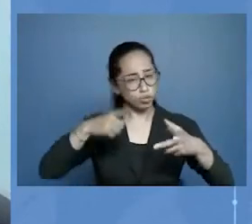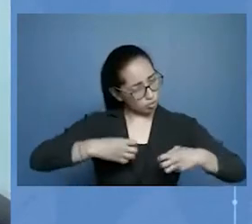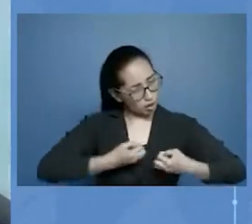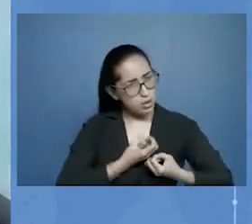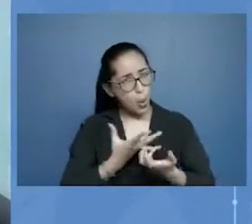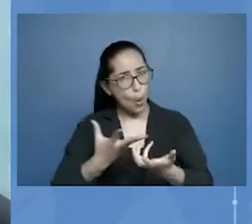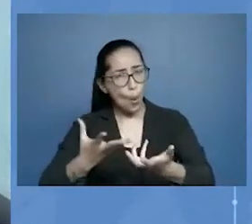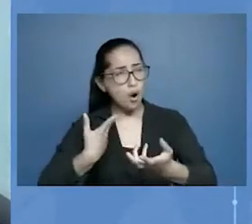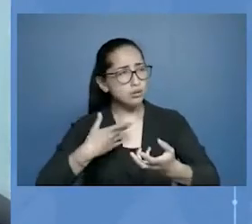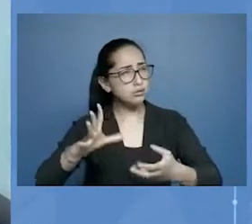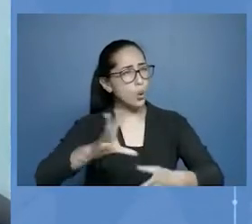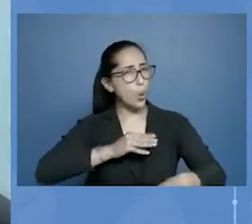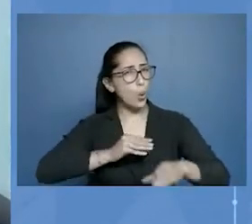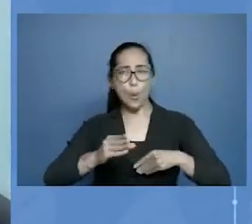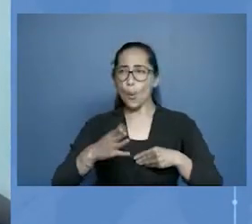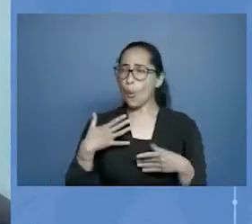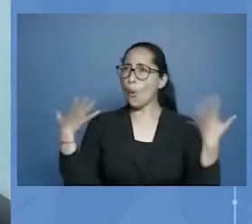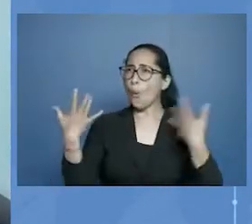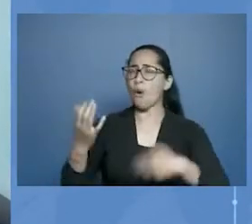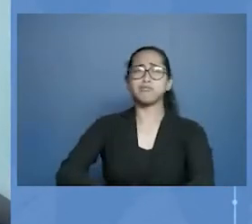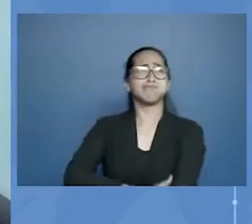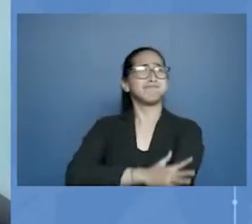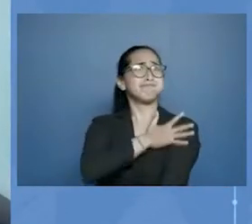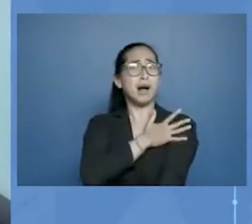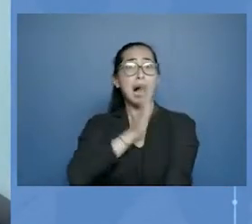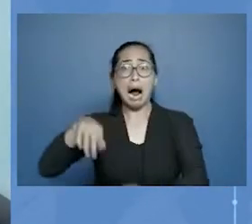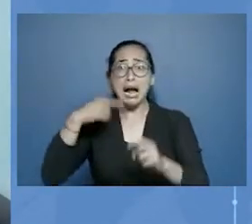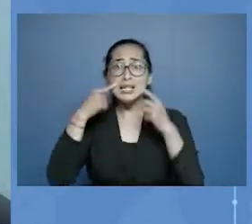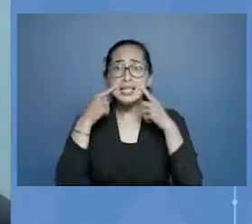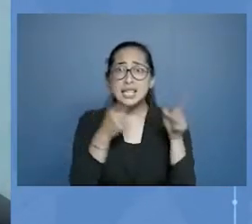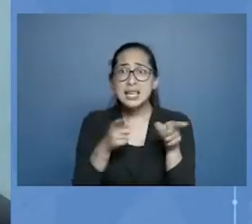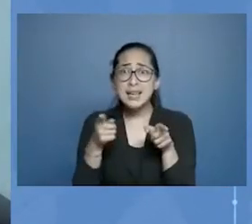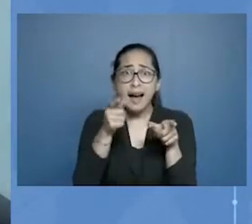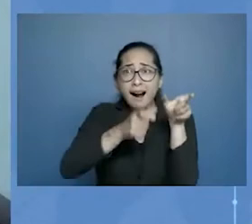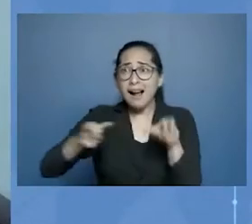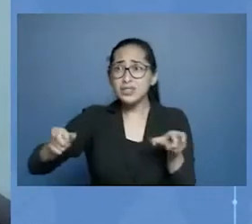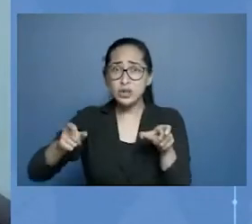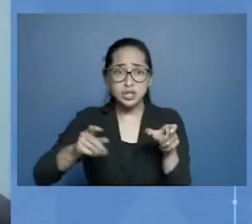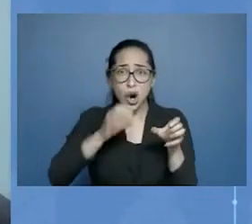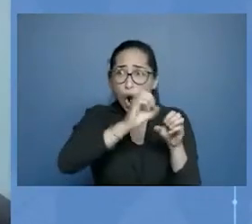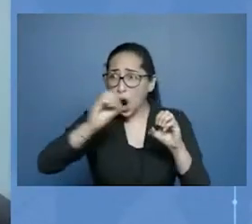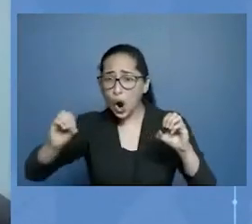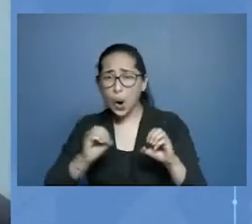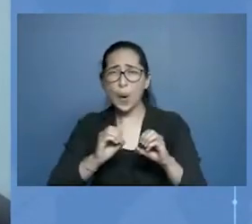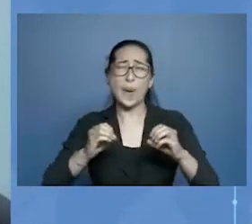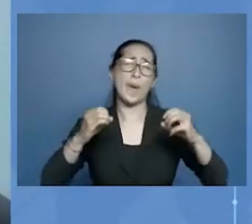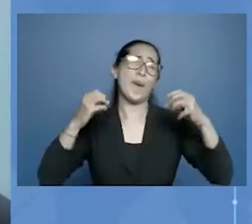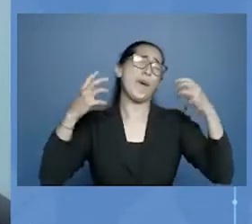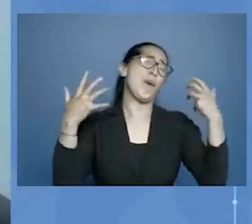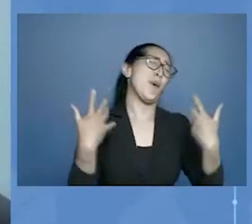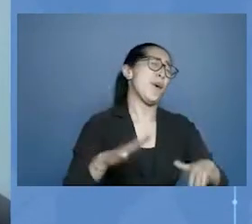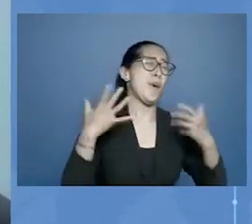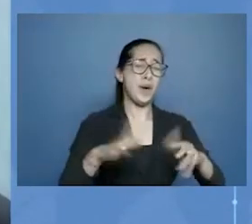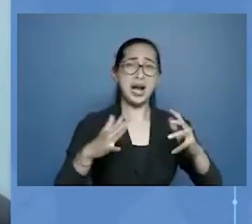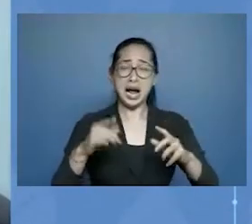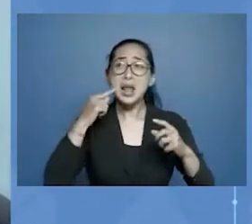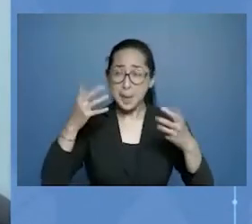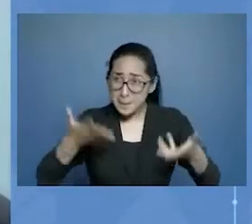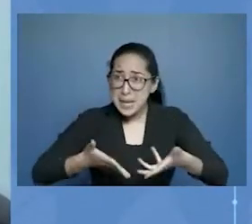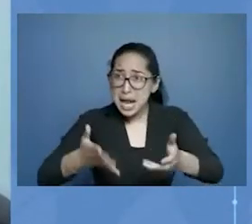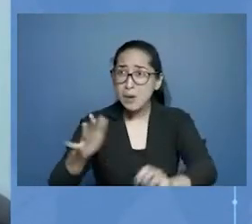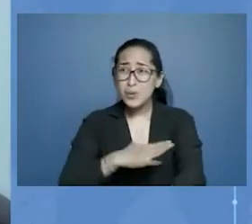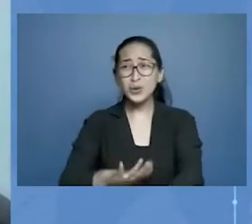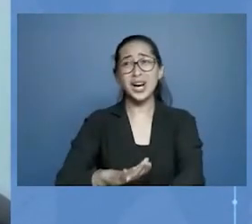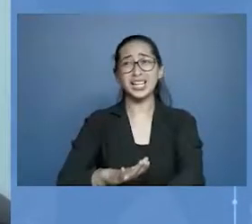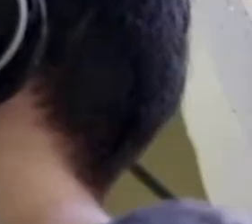Aquí está John Lennon, Paul McCartney, George Harrison y Ringo Starr haciendo I Saw Her Standing There. Ponga la música,